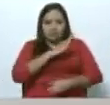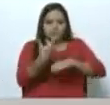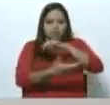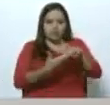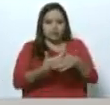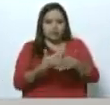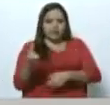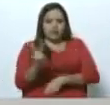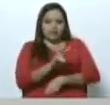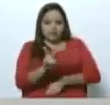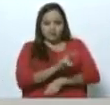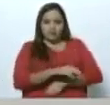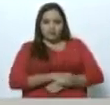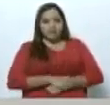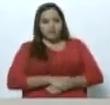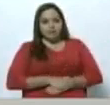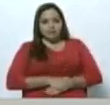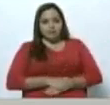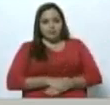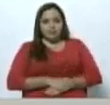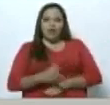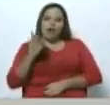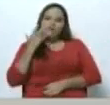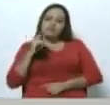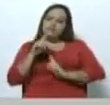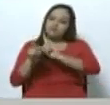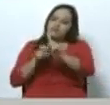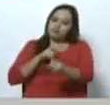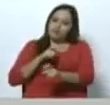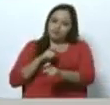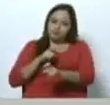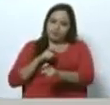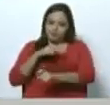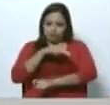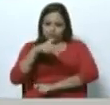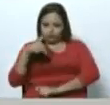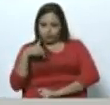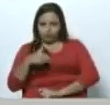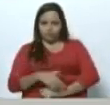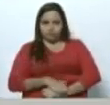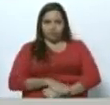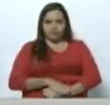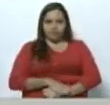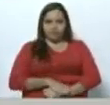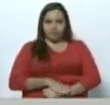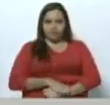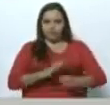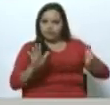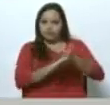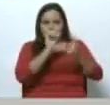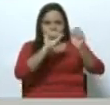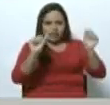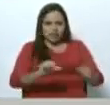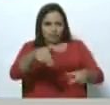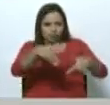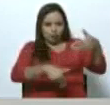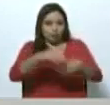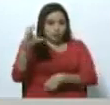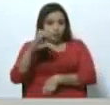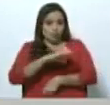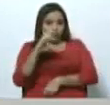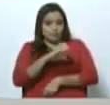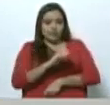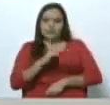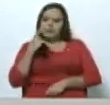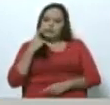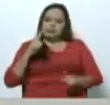Venezuela. Si nos preguntan a nosotros las críticas al sistema electoral colombiano,